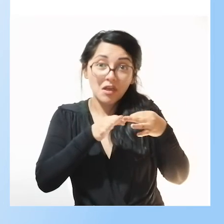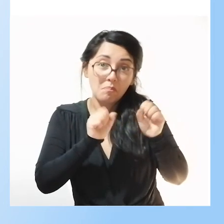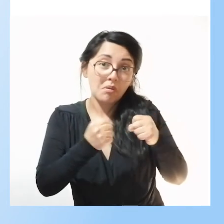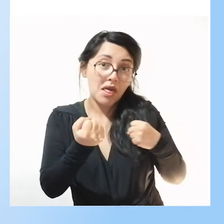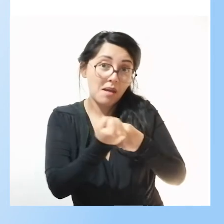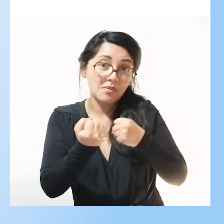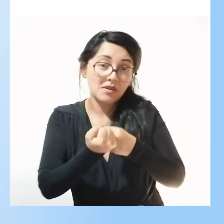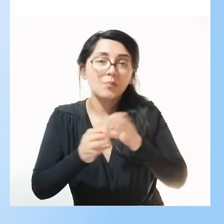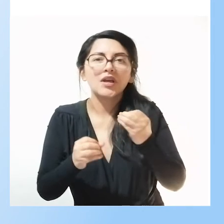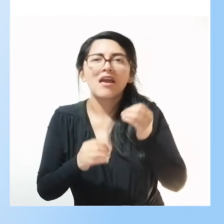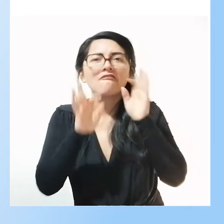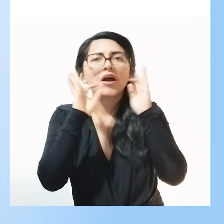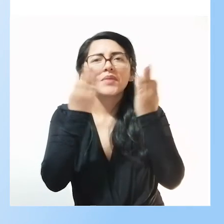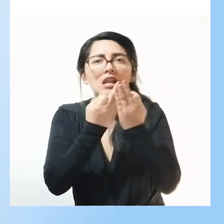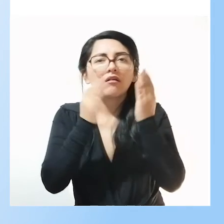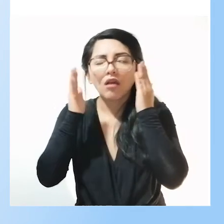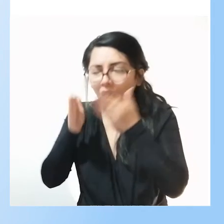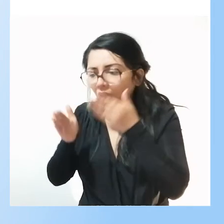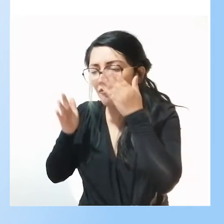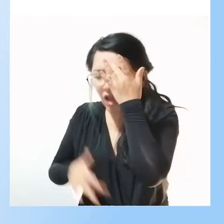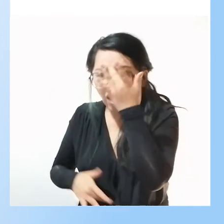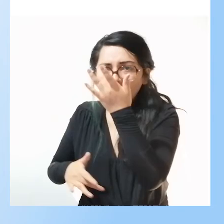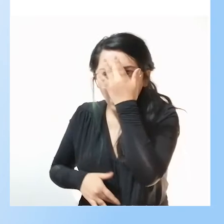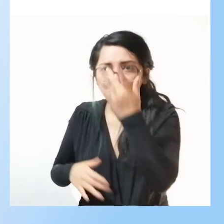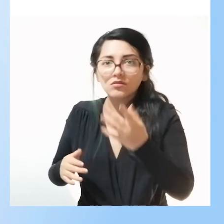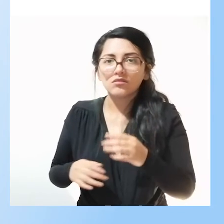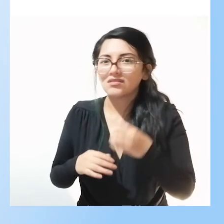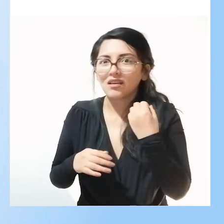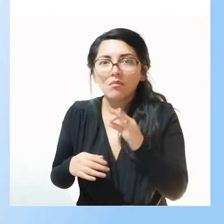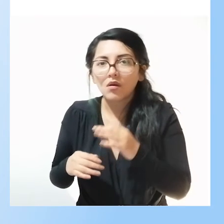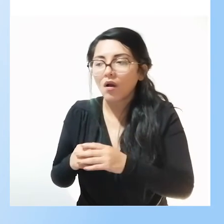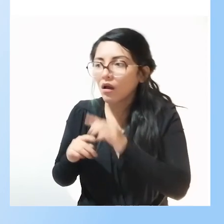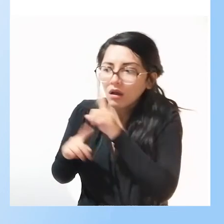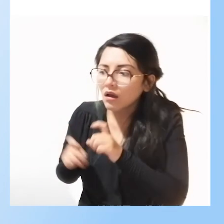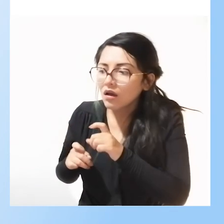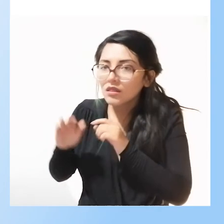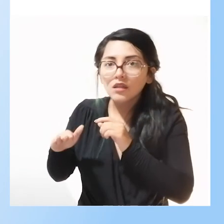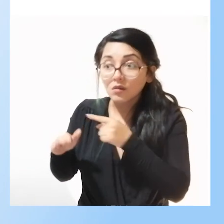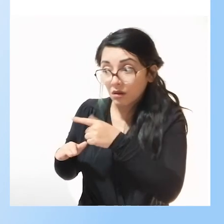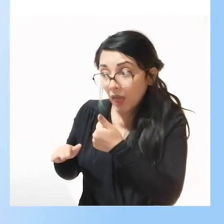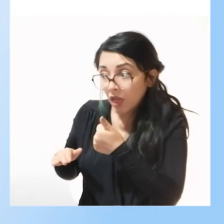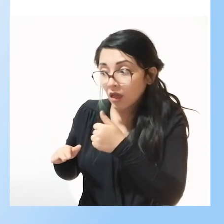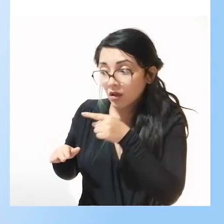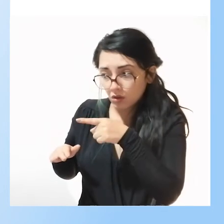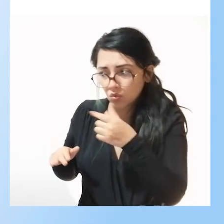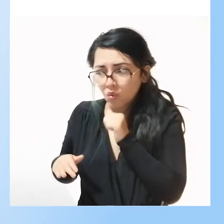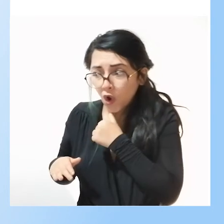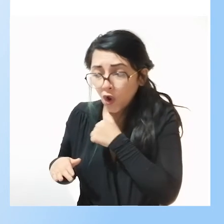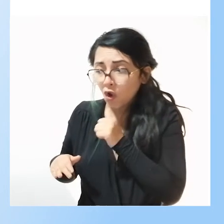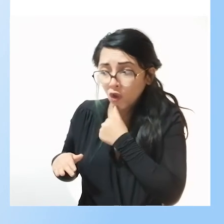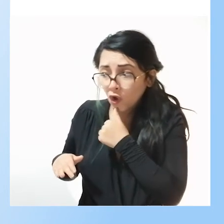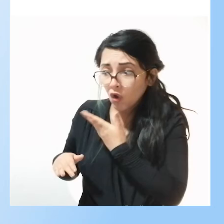familia solo ve la enfermedad, estará todo el día preguntándole al niño cómo te encuentras, te